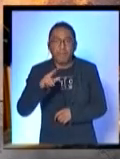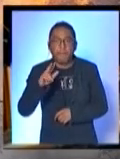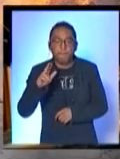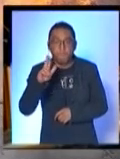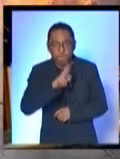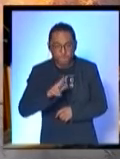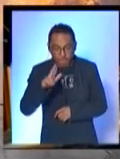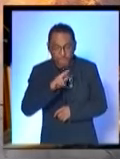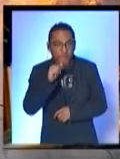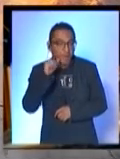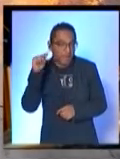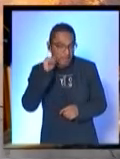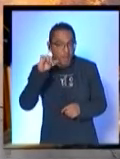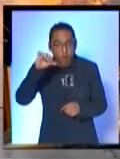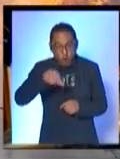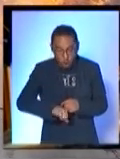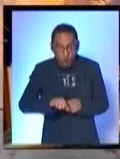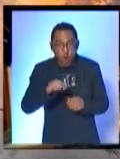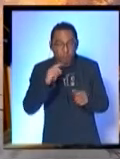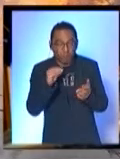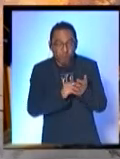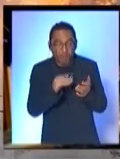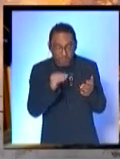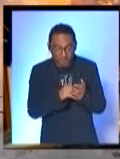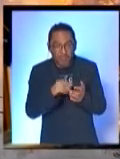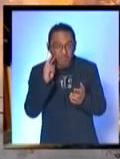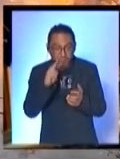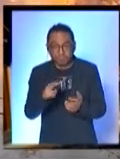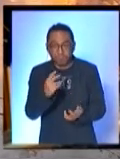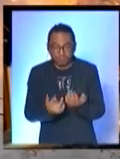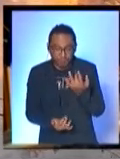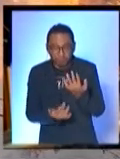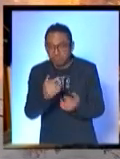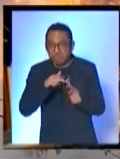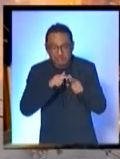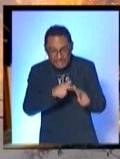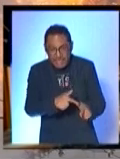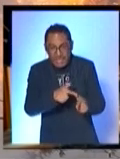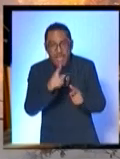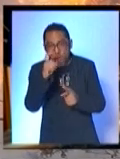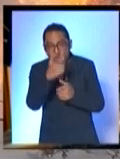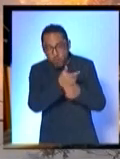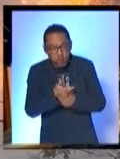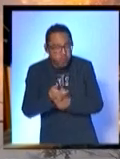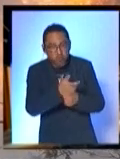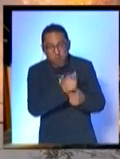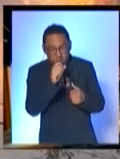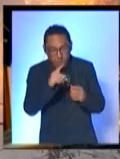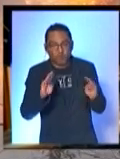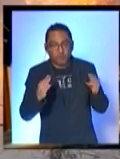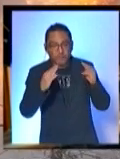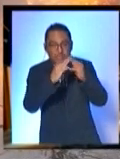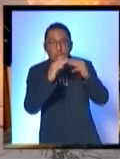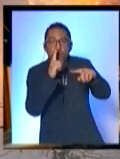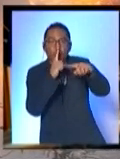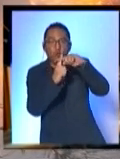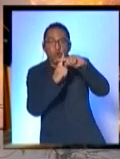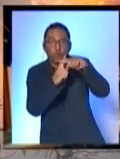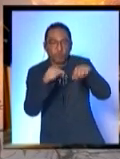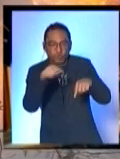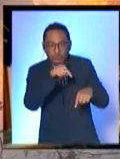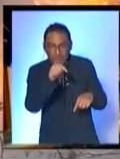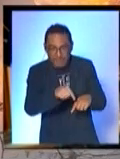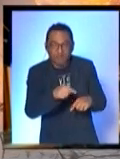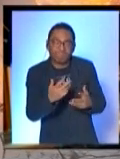hoy durante todo el día y hasta hace unas horas, el último reporte que tenemos es que se sigue trabajando en lo que es el Cerro de la Cruz, donde lamentablemente